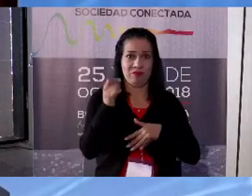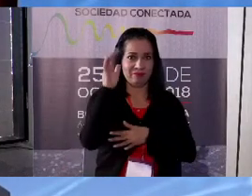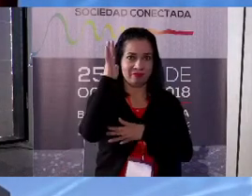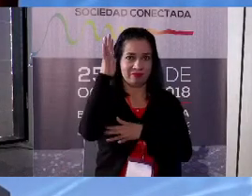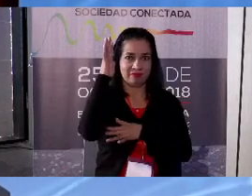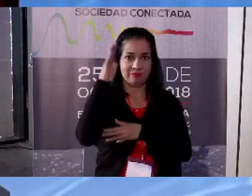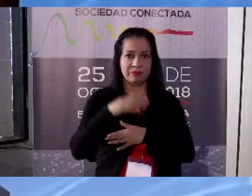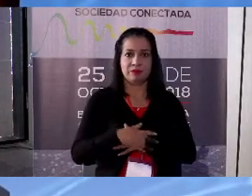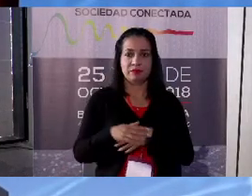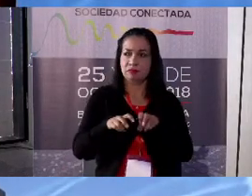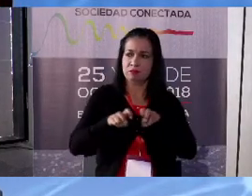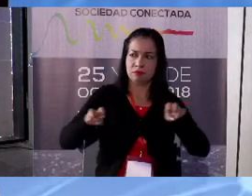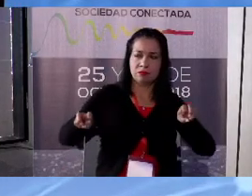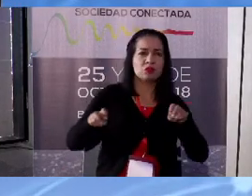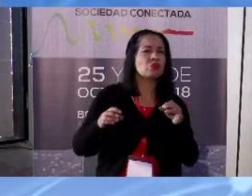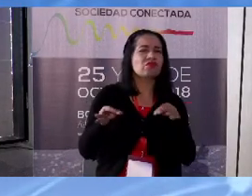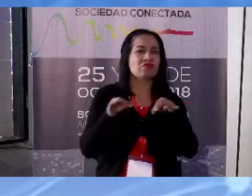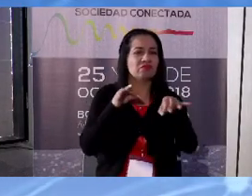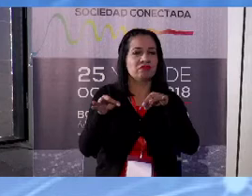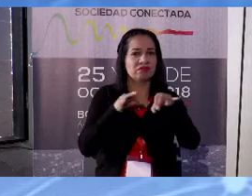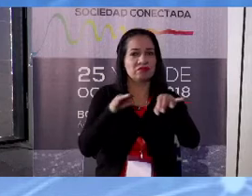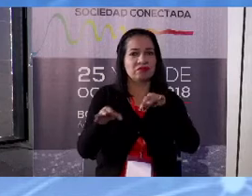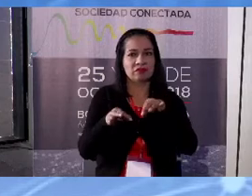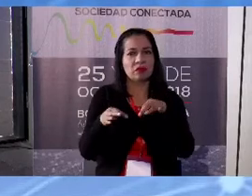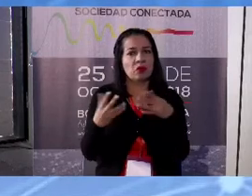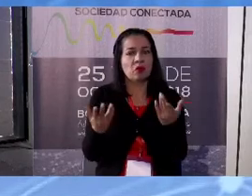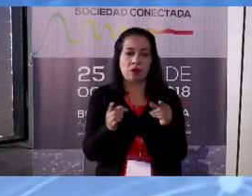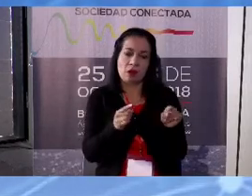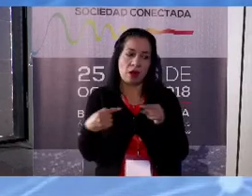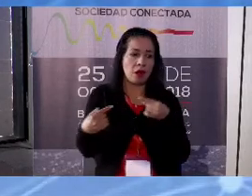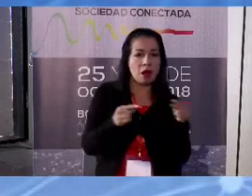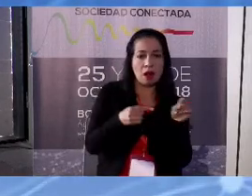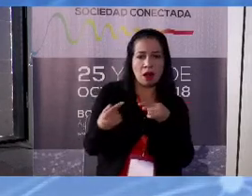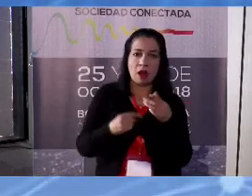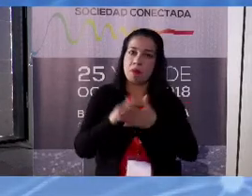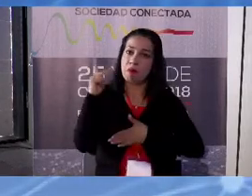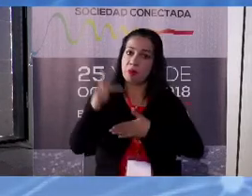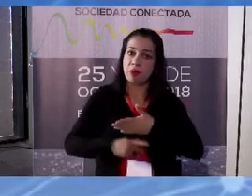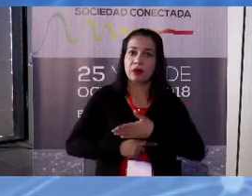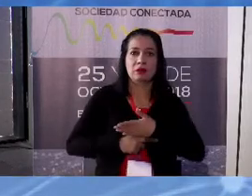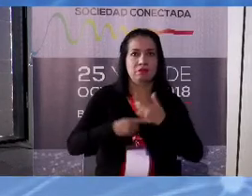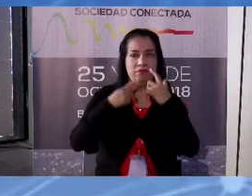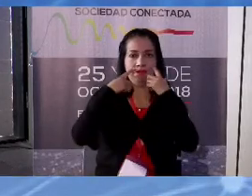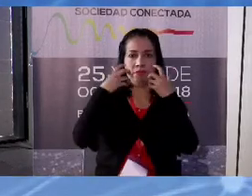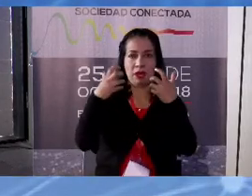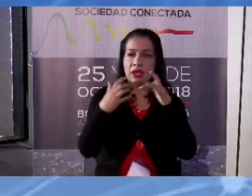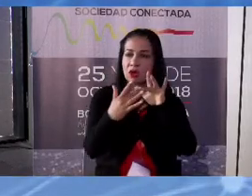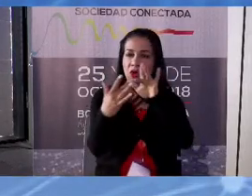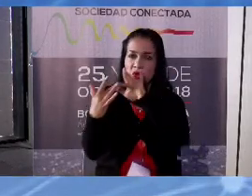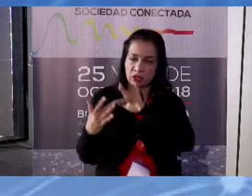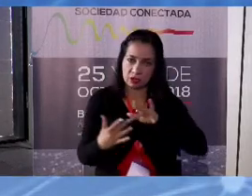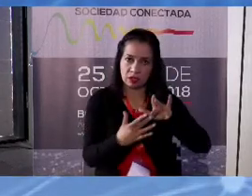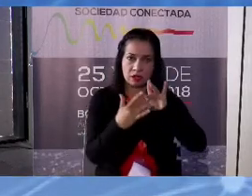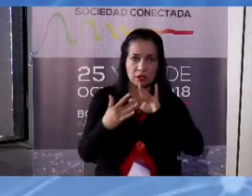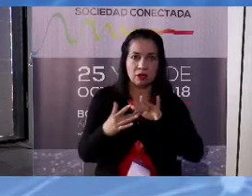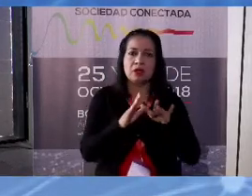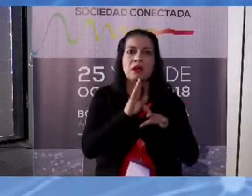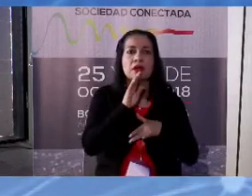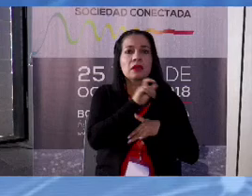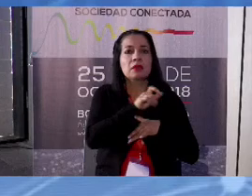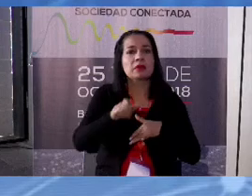panel en el que se debatirá acerca de los grandes proyectos de conectividad por parte de los